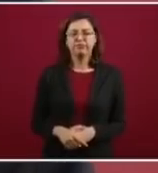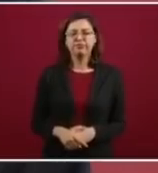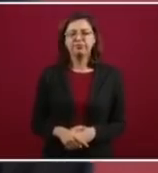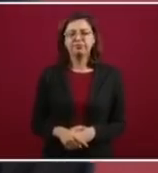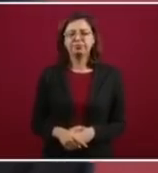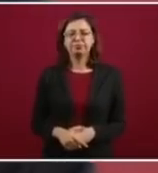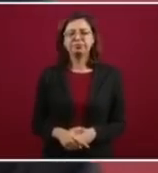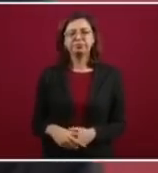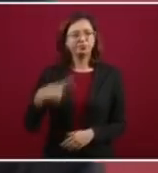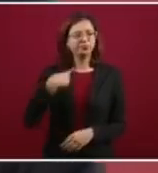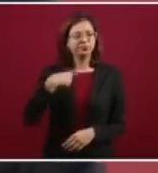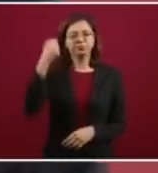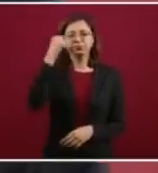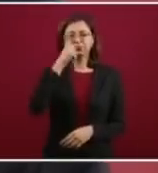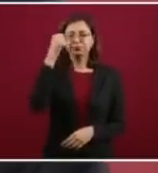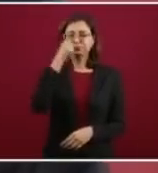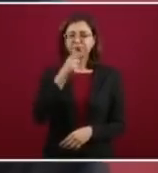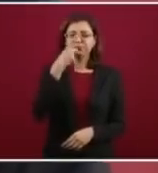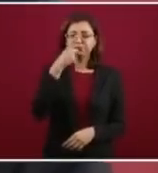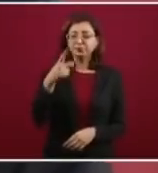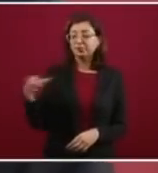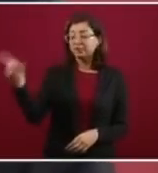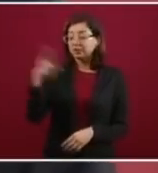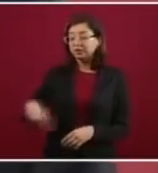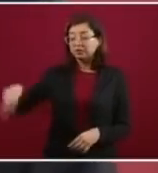Siempre les he dicho, el conservadurismo